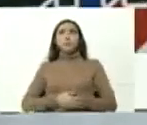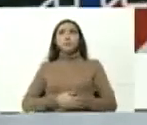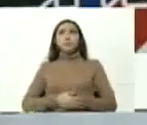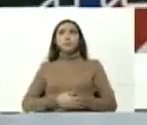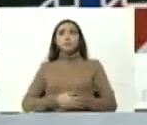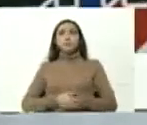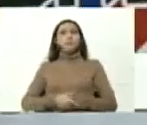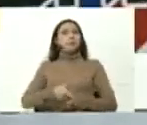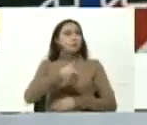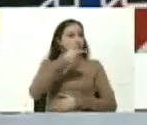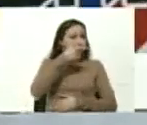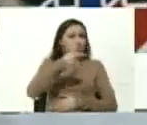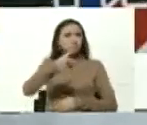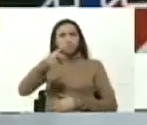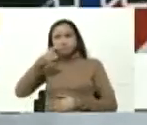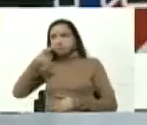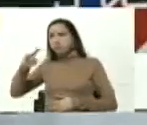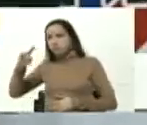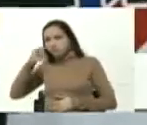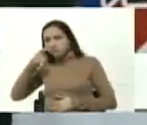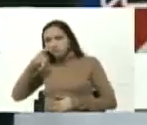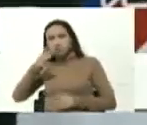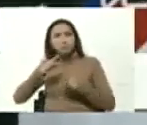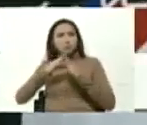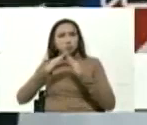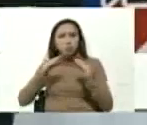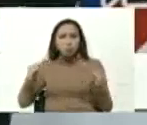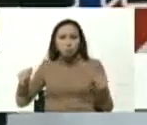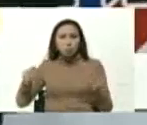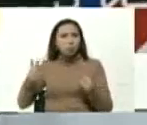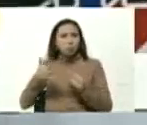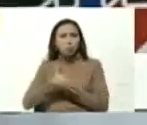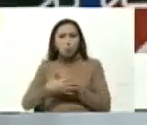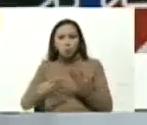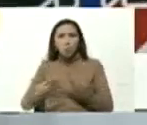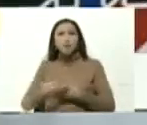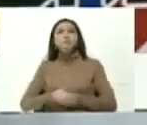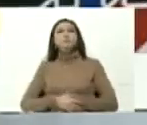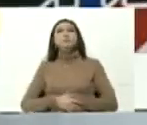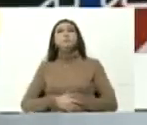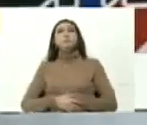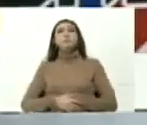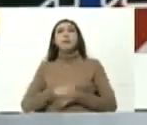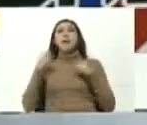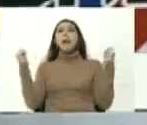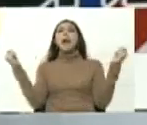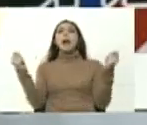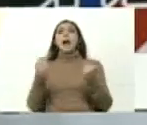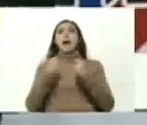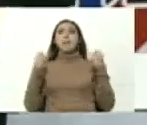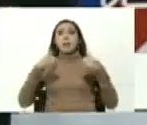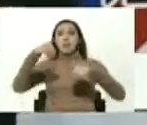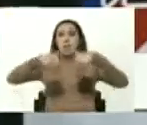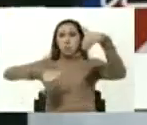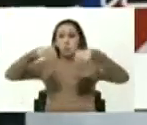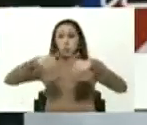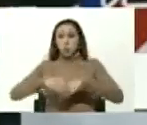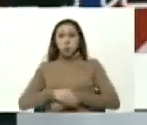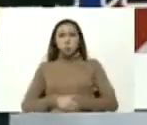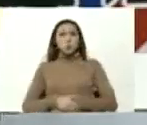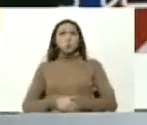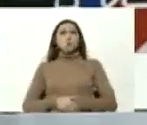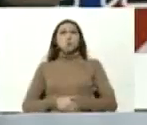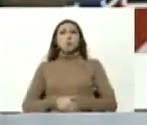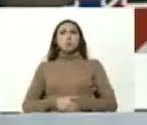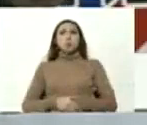metiéndole el ojo a lo que va apareciendo con relación a la campaña en